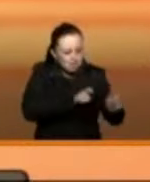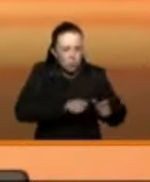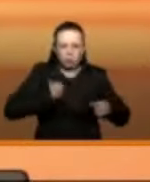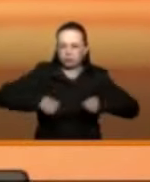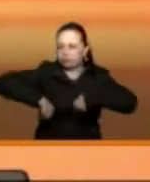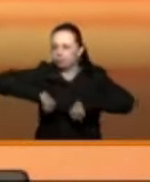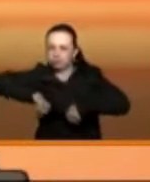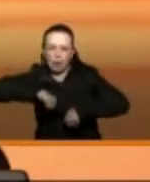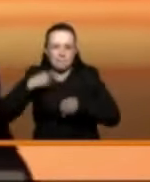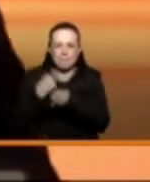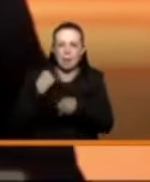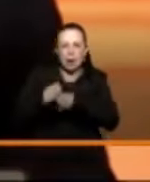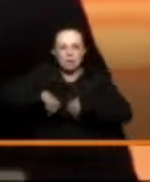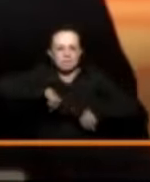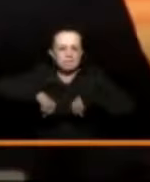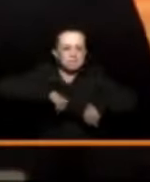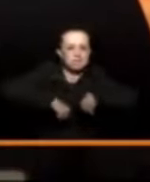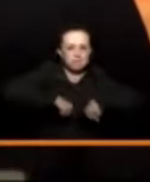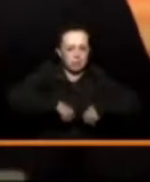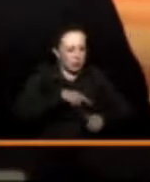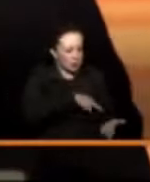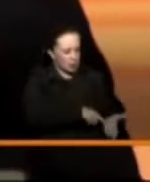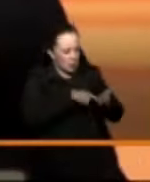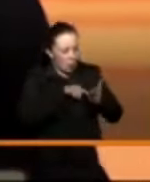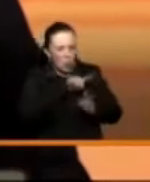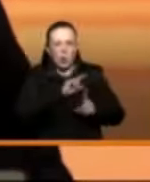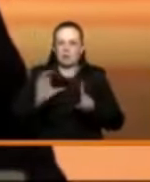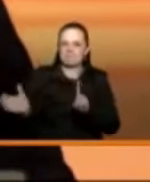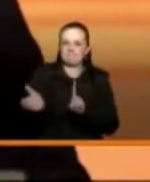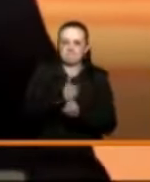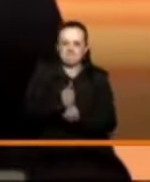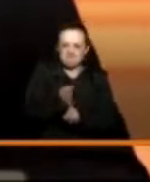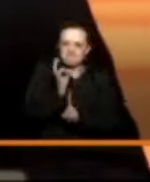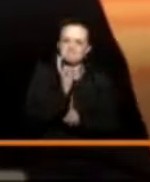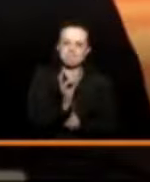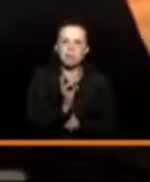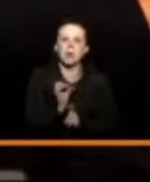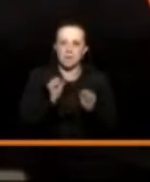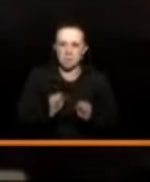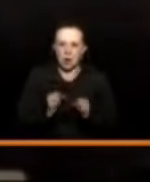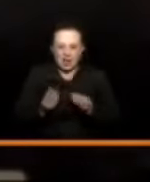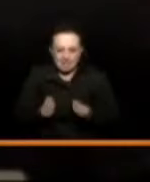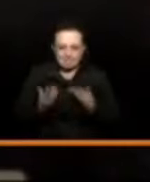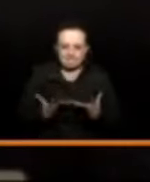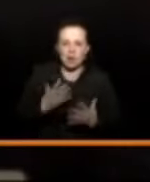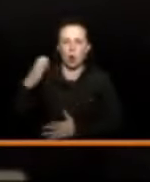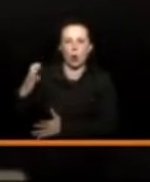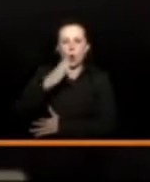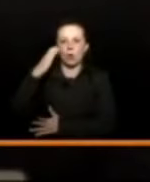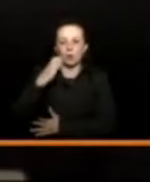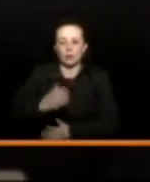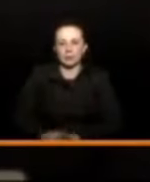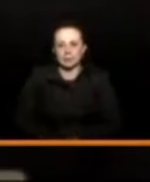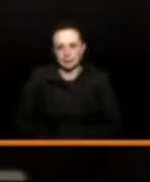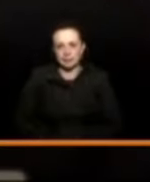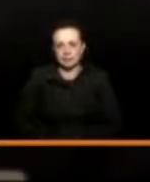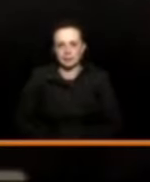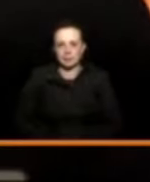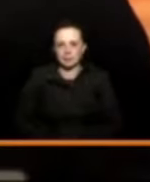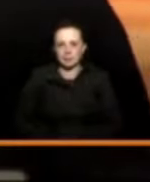labor que nos ha llevado a conseguir resultados concretos a favor del pueblo colombiano.